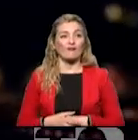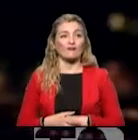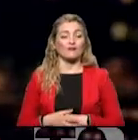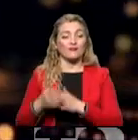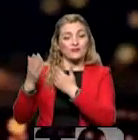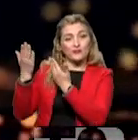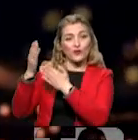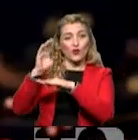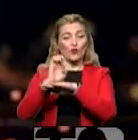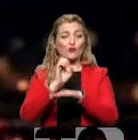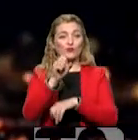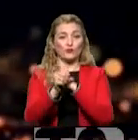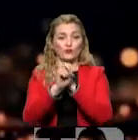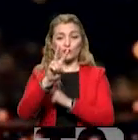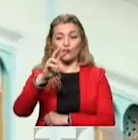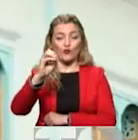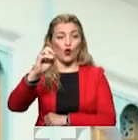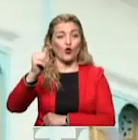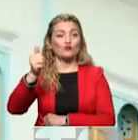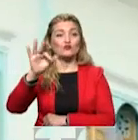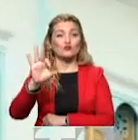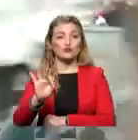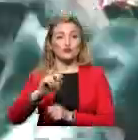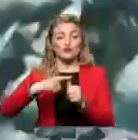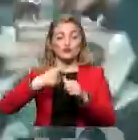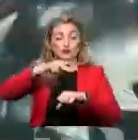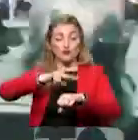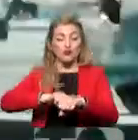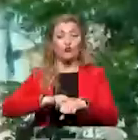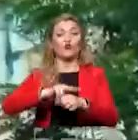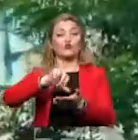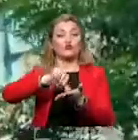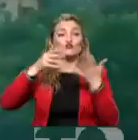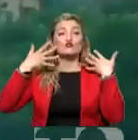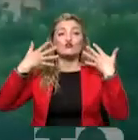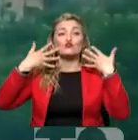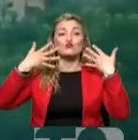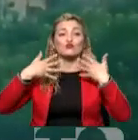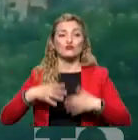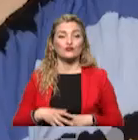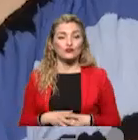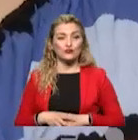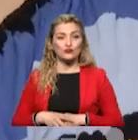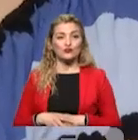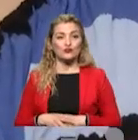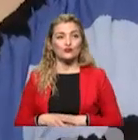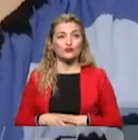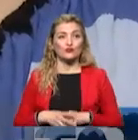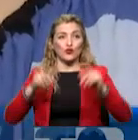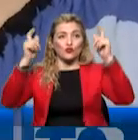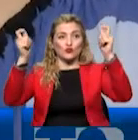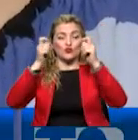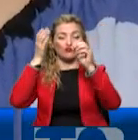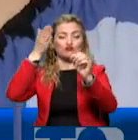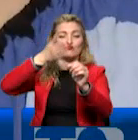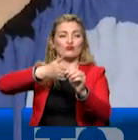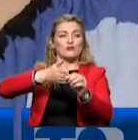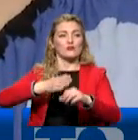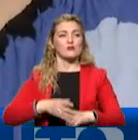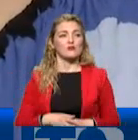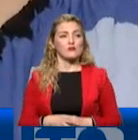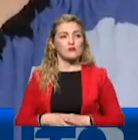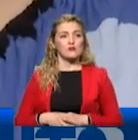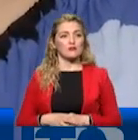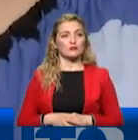Wheelchair Ecuador 2019 se realizará por primera vez en la ciudad de Guayaquil. La fundación está enfocada